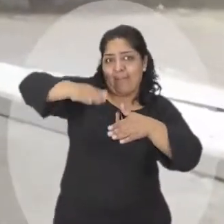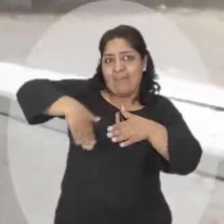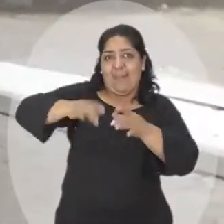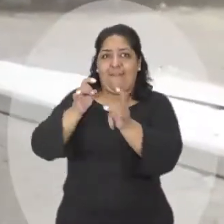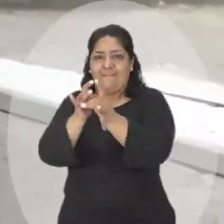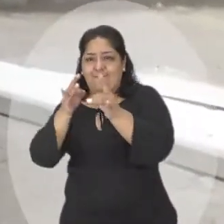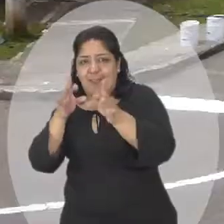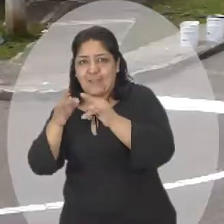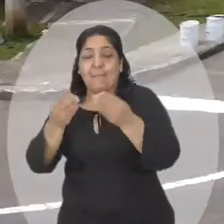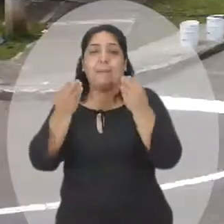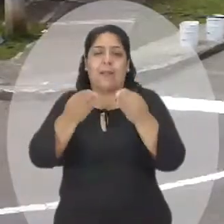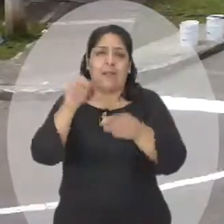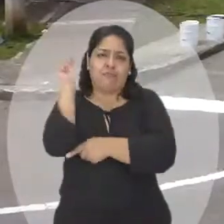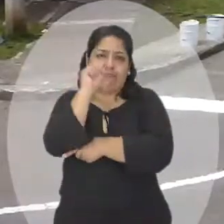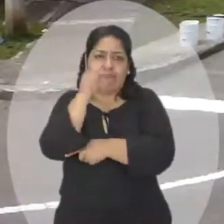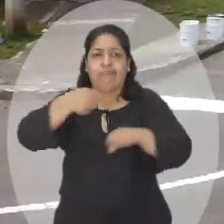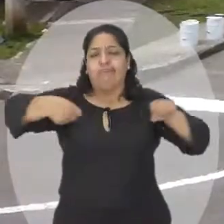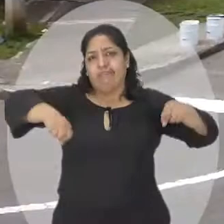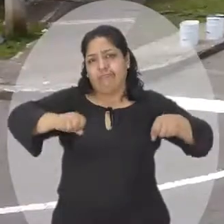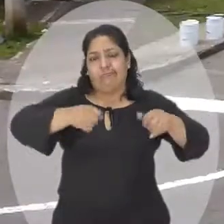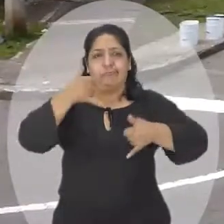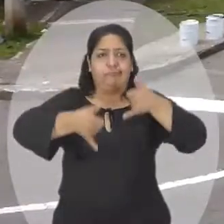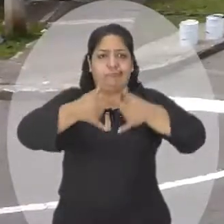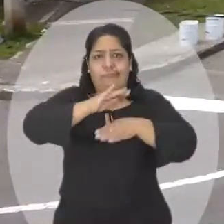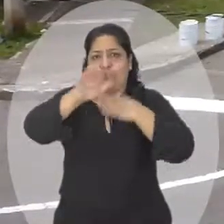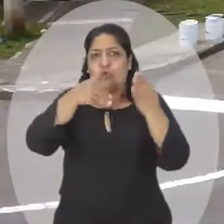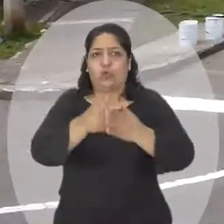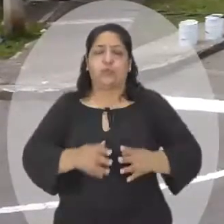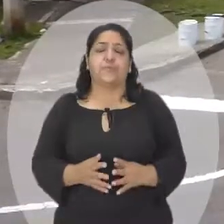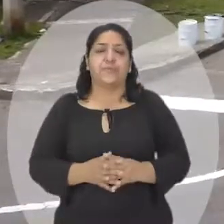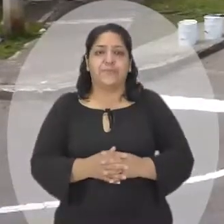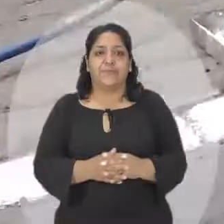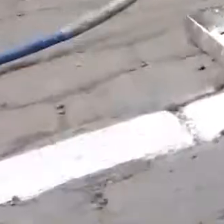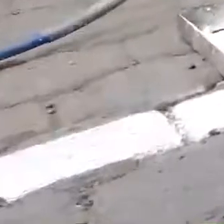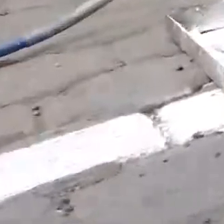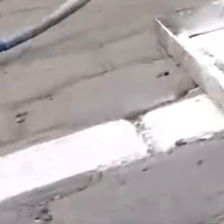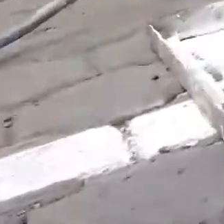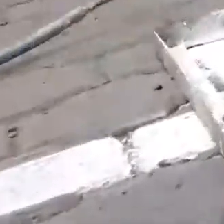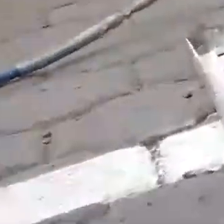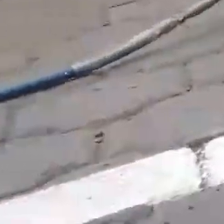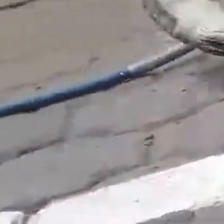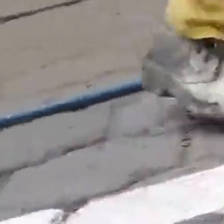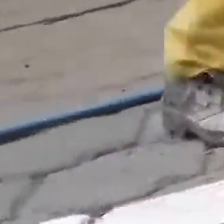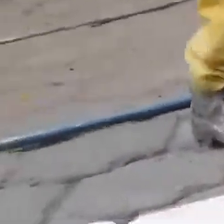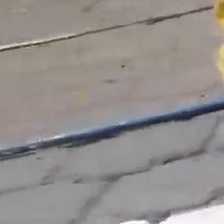las vías para poder transitar tanto vehículos, motociclistas y ciclistas.